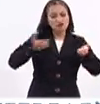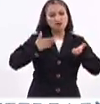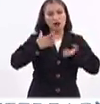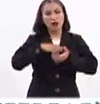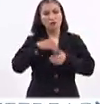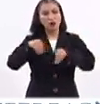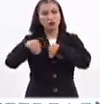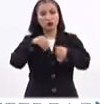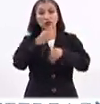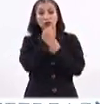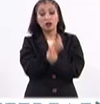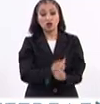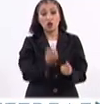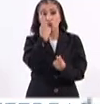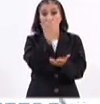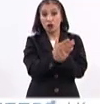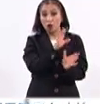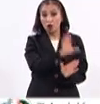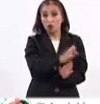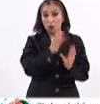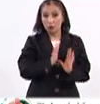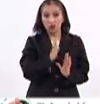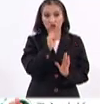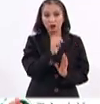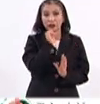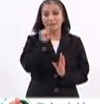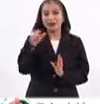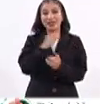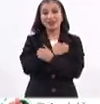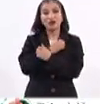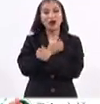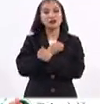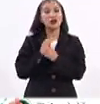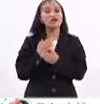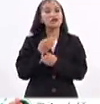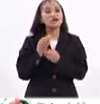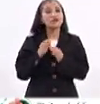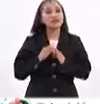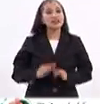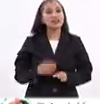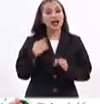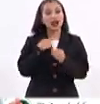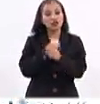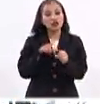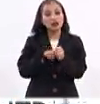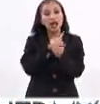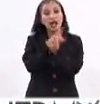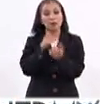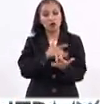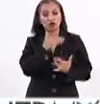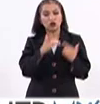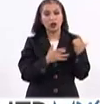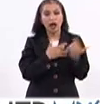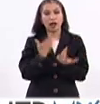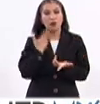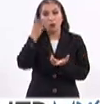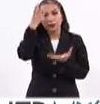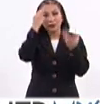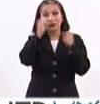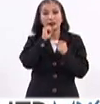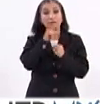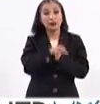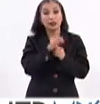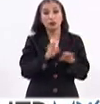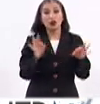que tiene el niño, pero no nada más el desarrollo motriz. La educación física impacta en lo social, en lo emocional, en lo cognitivo.